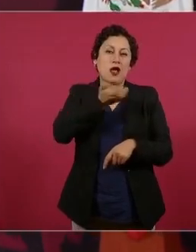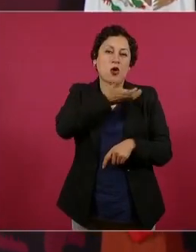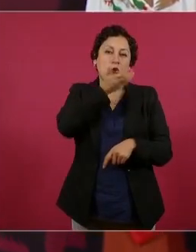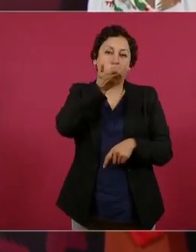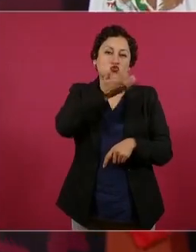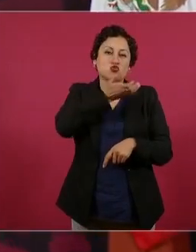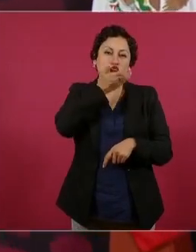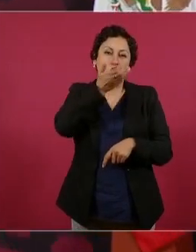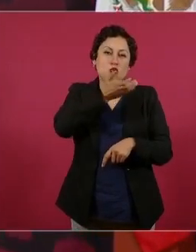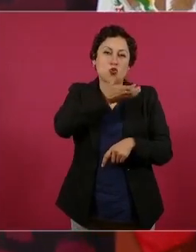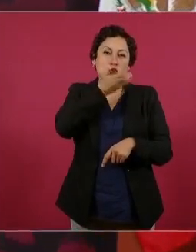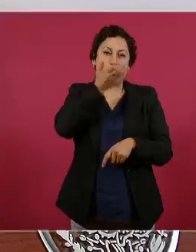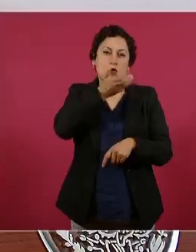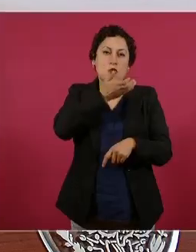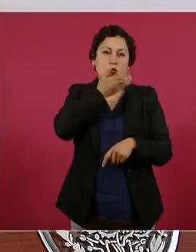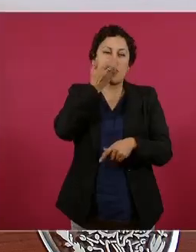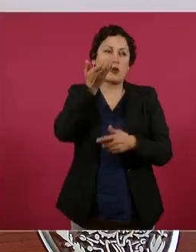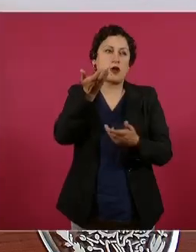a